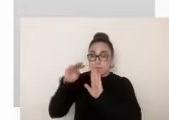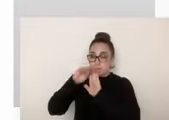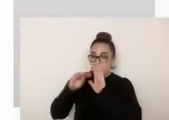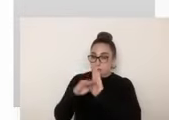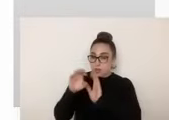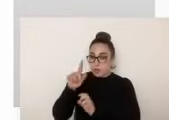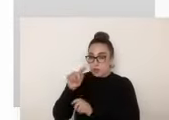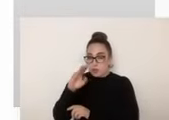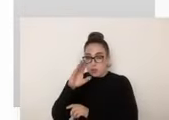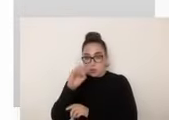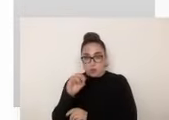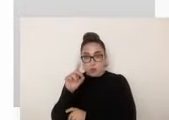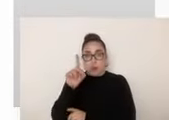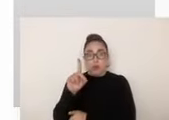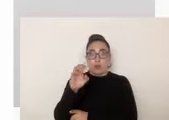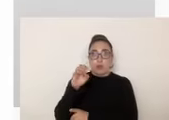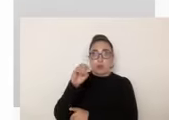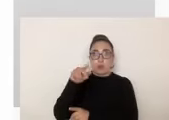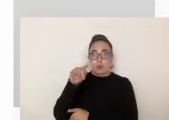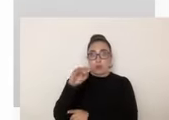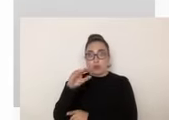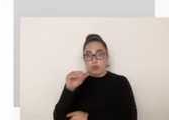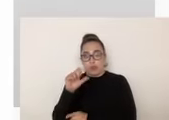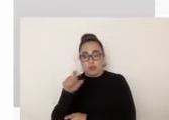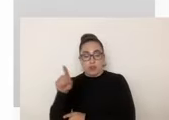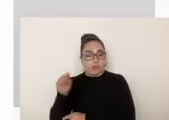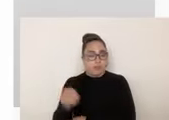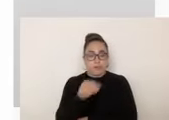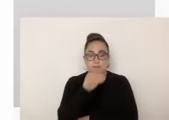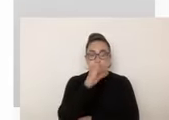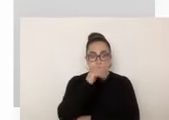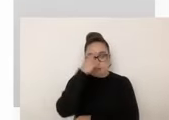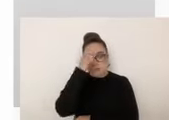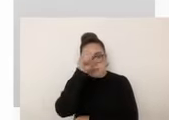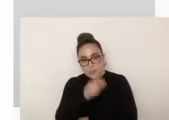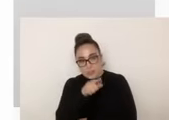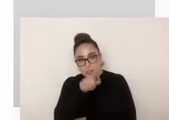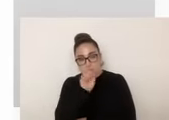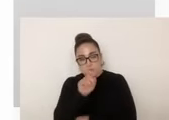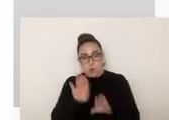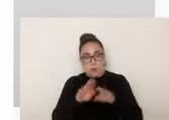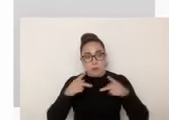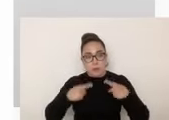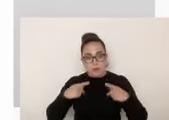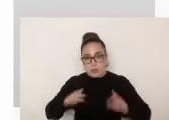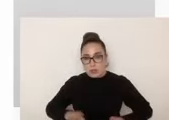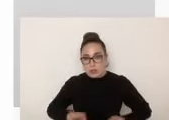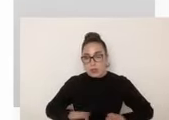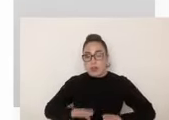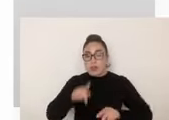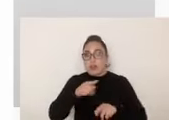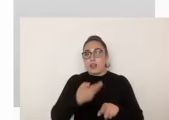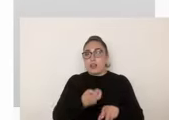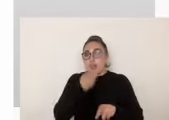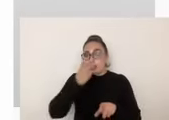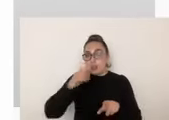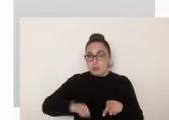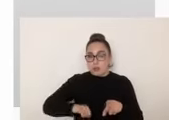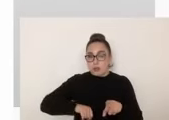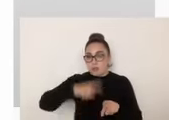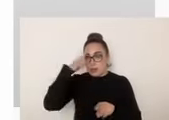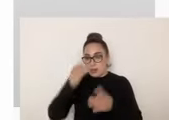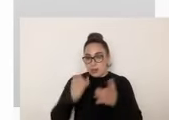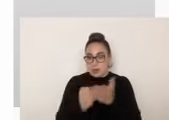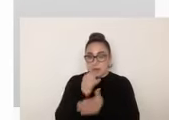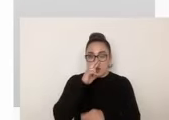un ámbito muy moderno del derecho penal, donde entran las éticas de la virtud. Esto no significa que no interesen para el derecho penal, no interesan para la determinación de la responsabilidad penal.